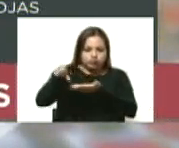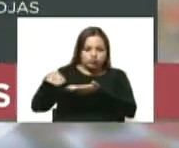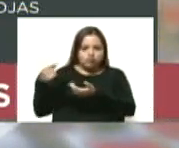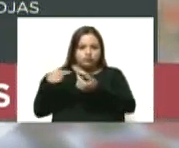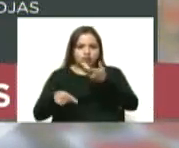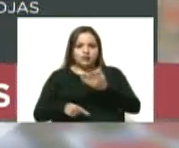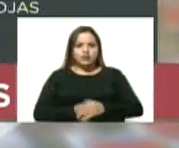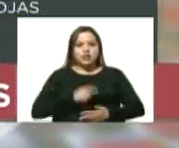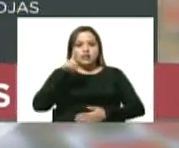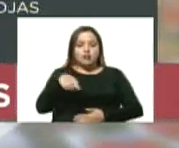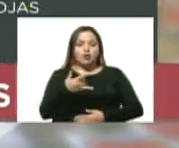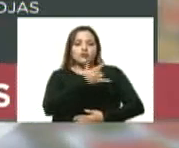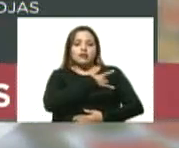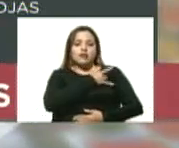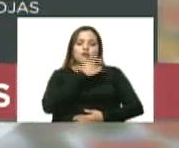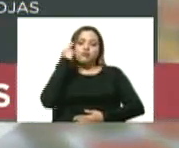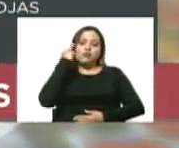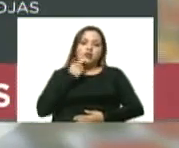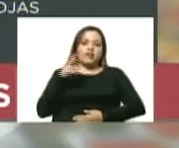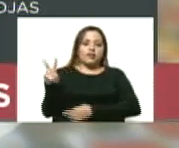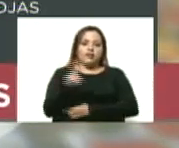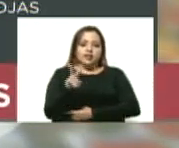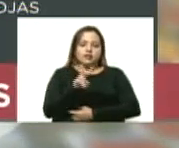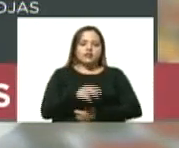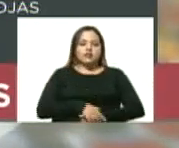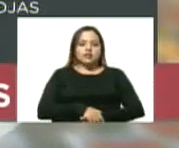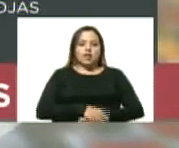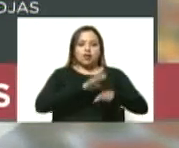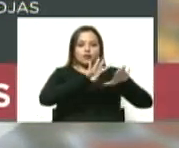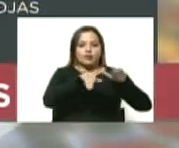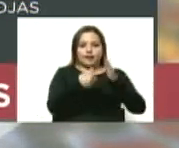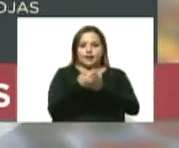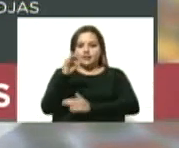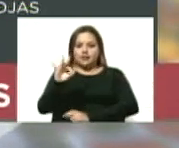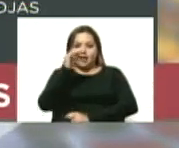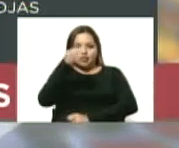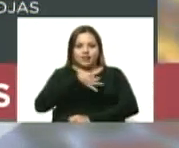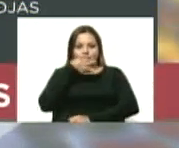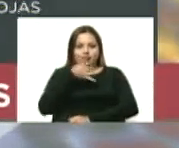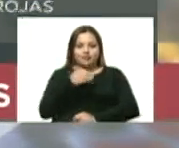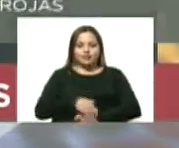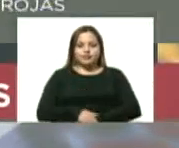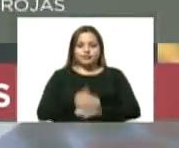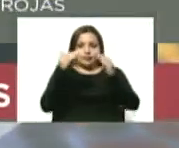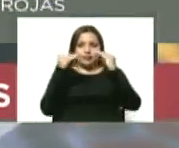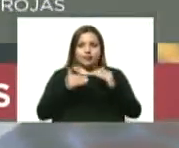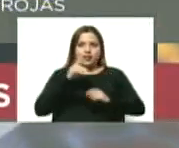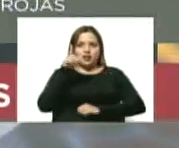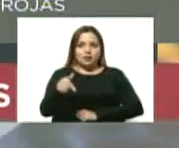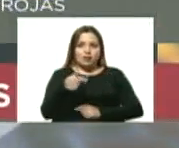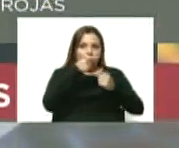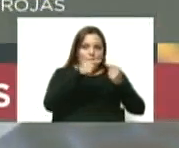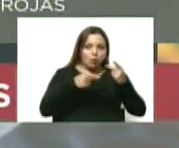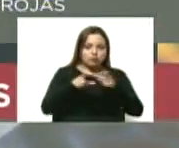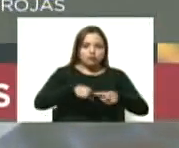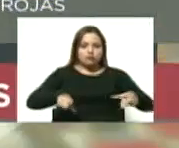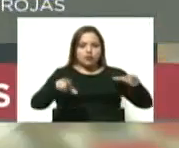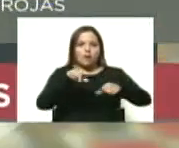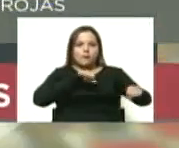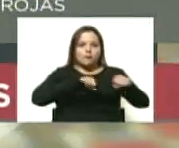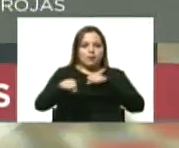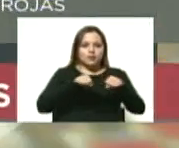la Universidad Bolivariana de Venezuela, en la sede de Los Chaguaramos, de 9 a 3 de la tarde. También tenemos otro centro de acopio de la misión